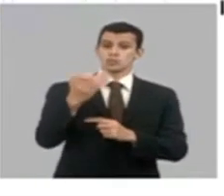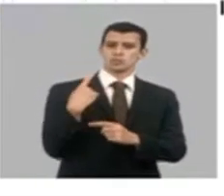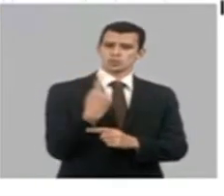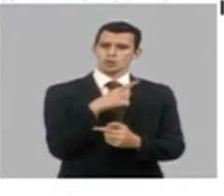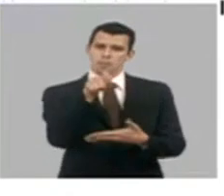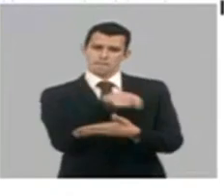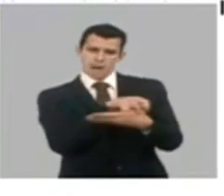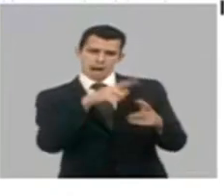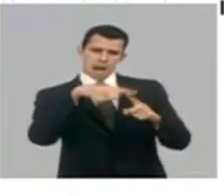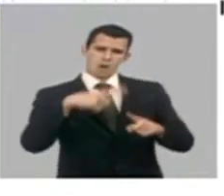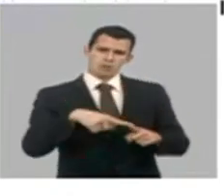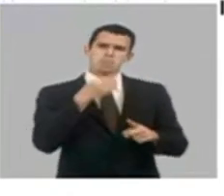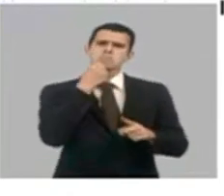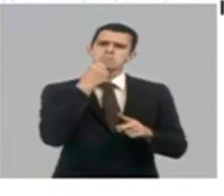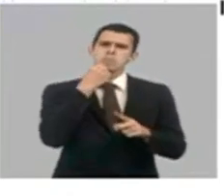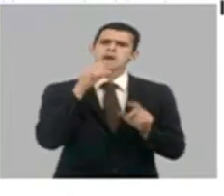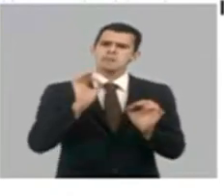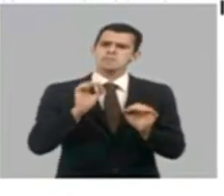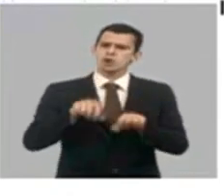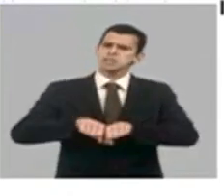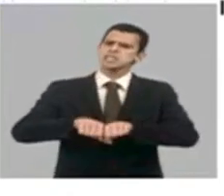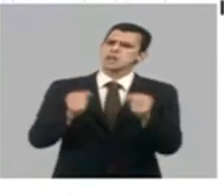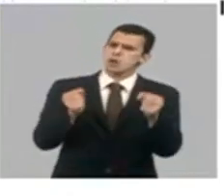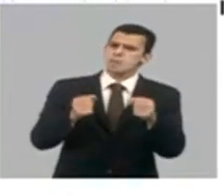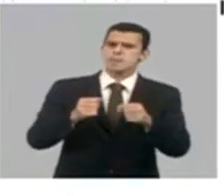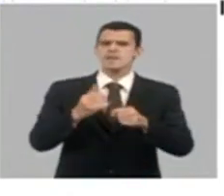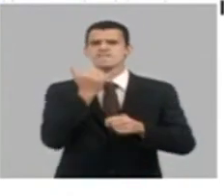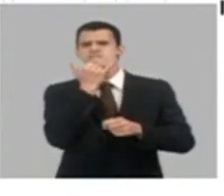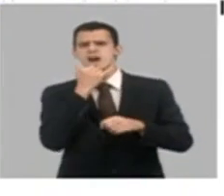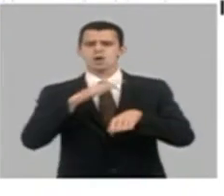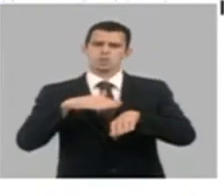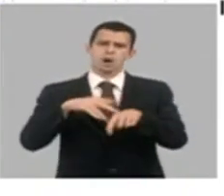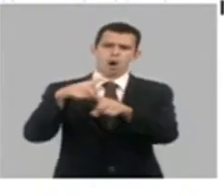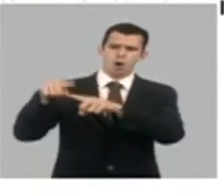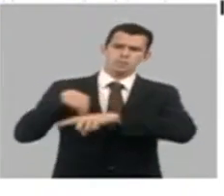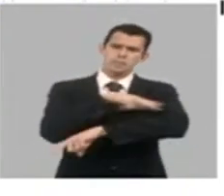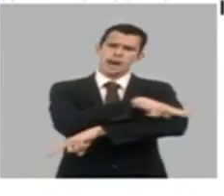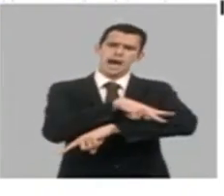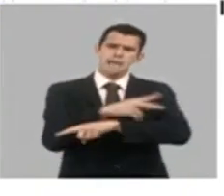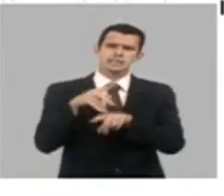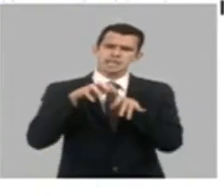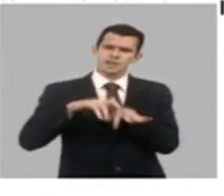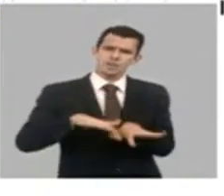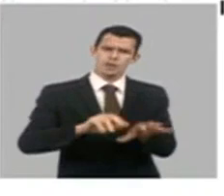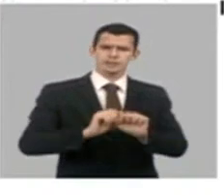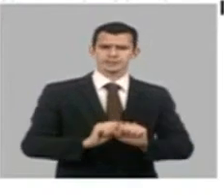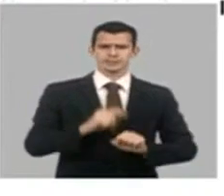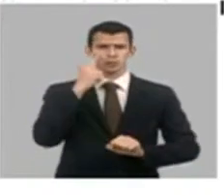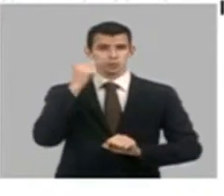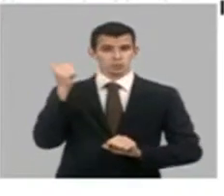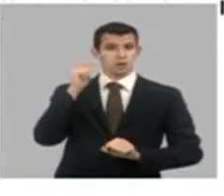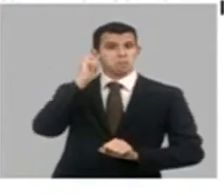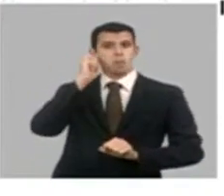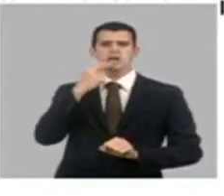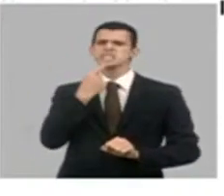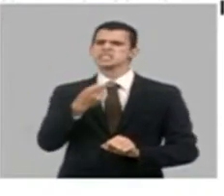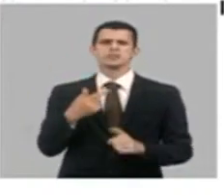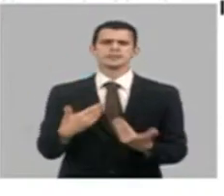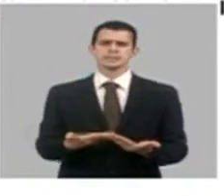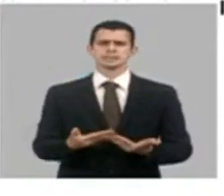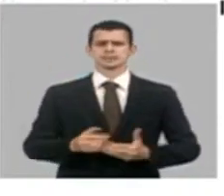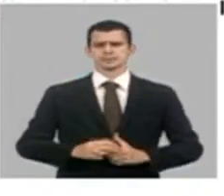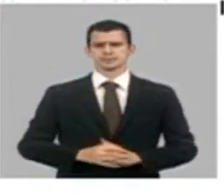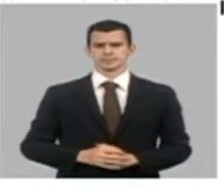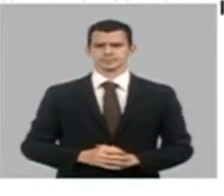y aquí está la señora james que es la actual directora de inteligencia nacional de estados unidos que dijo ella personalmente